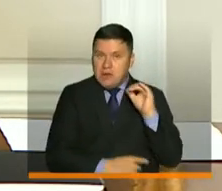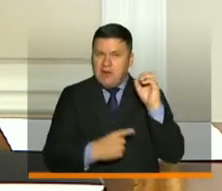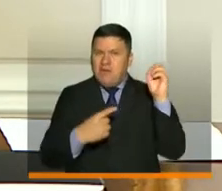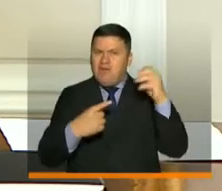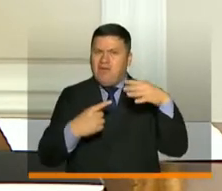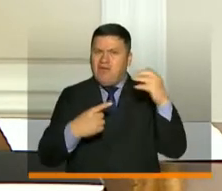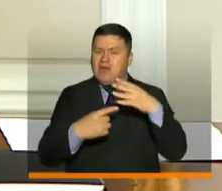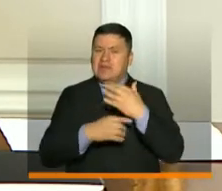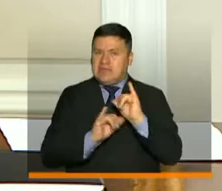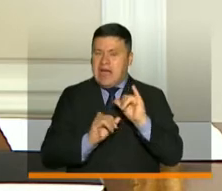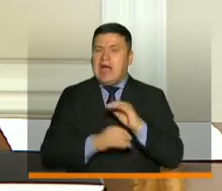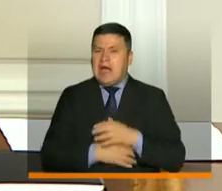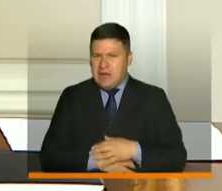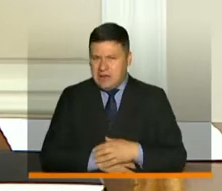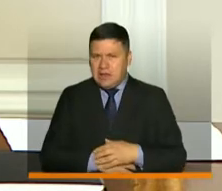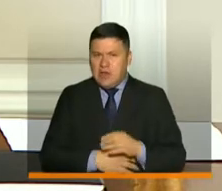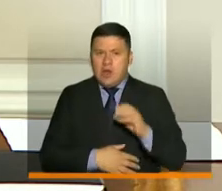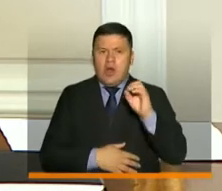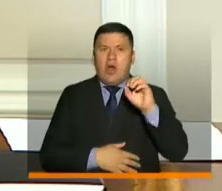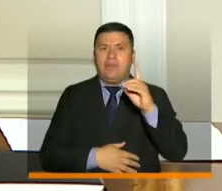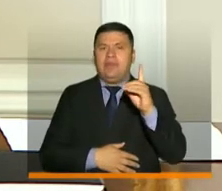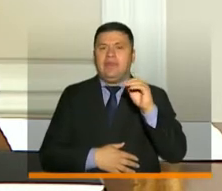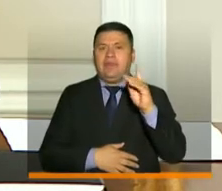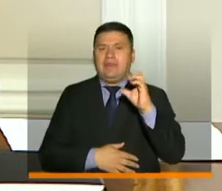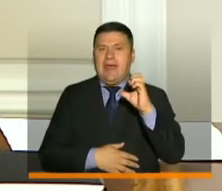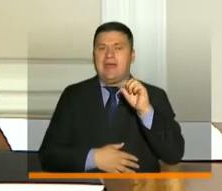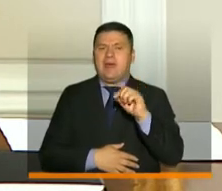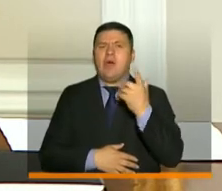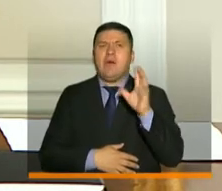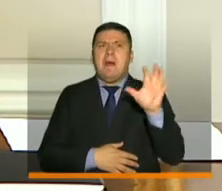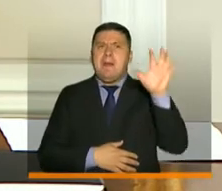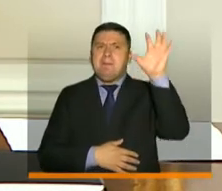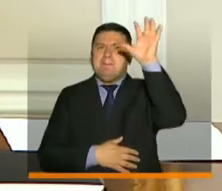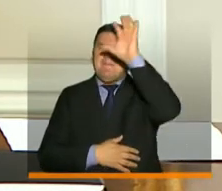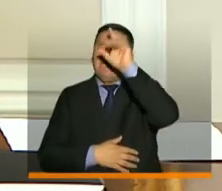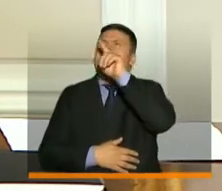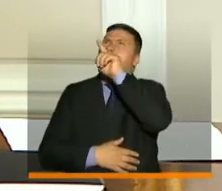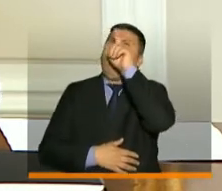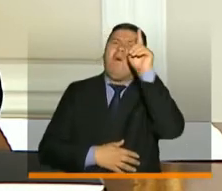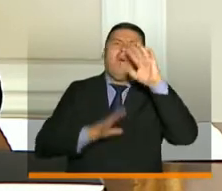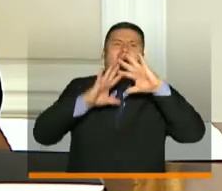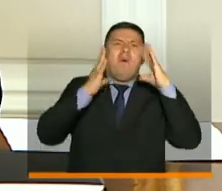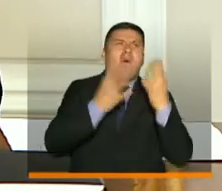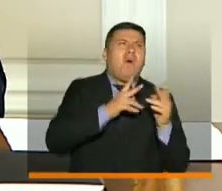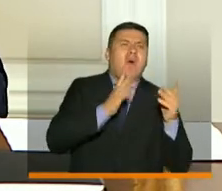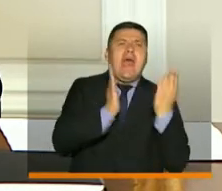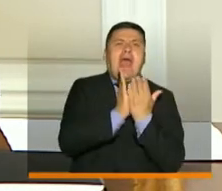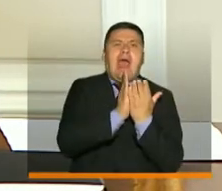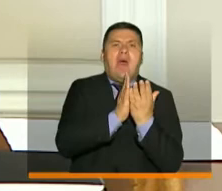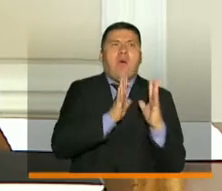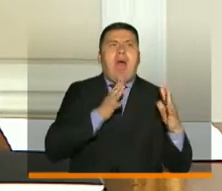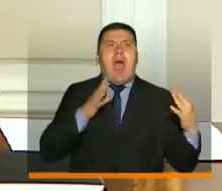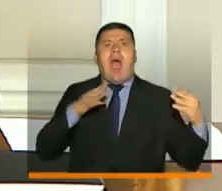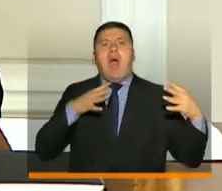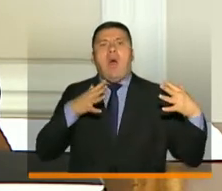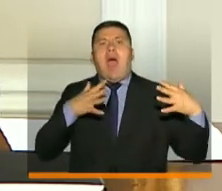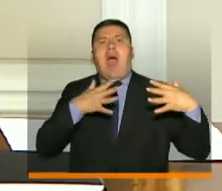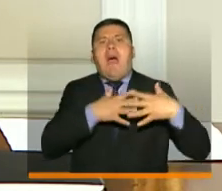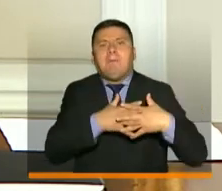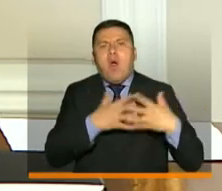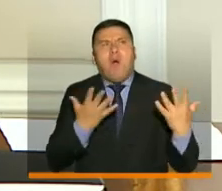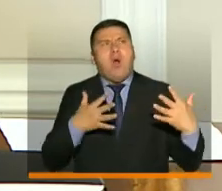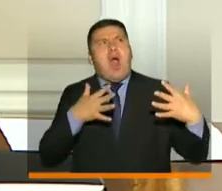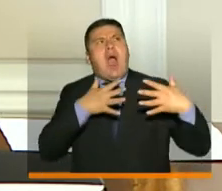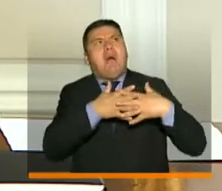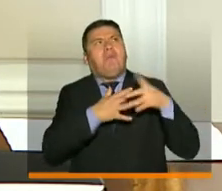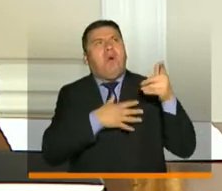foro en el marco de la OCDE sobre cómo los países han ido adaptando los sistemas educativos a esta circunstancia de la pandemia,